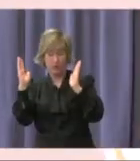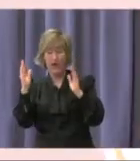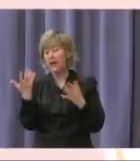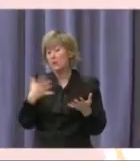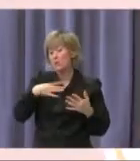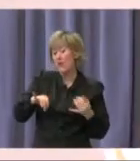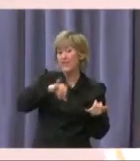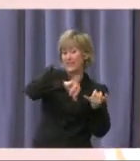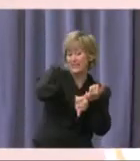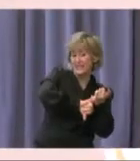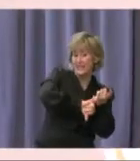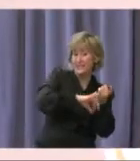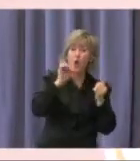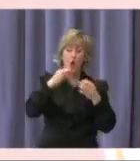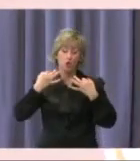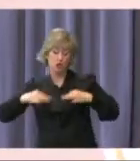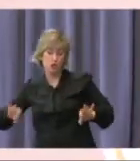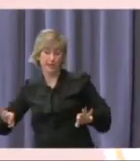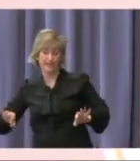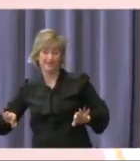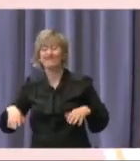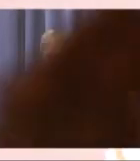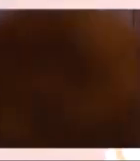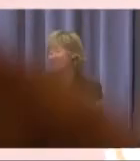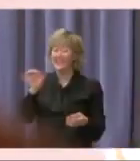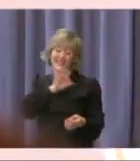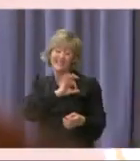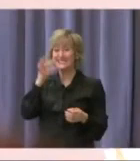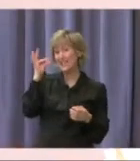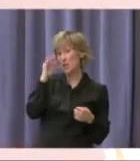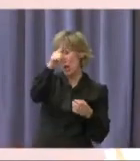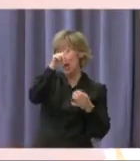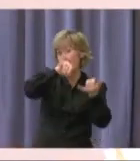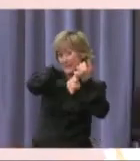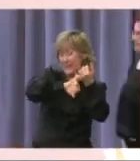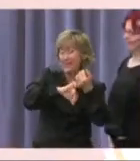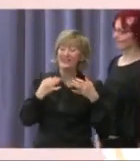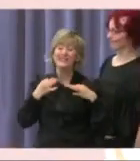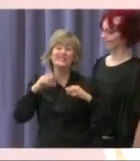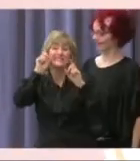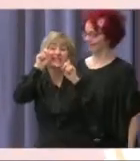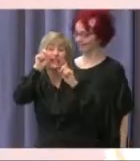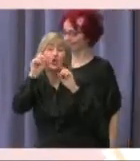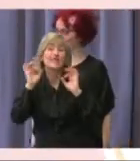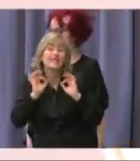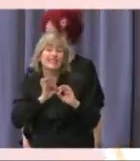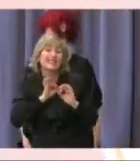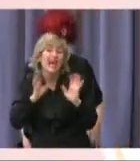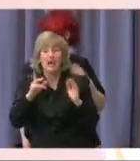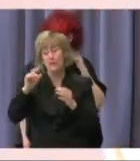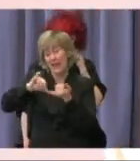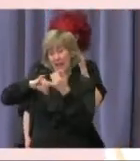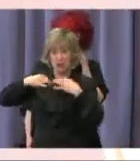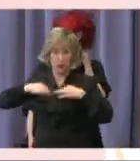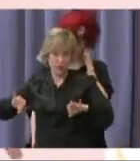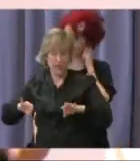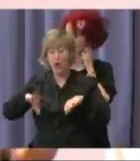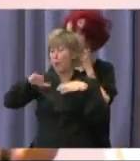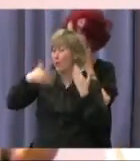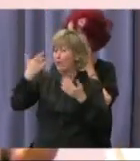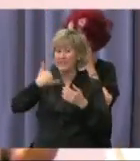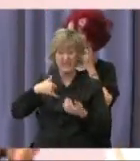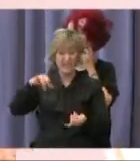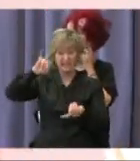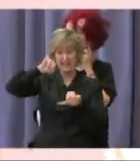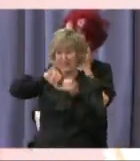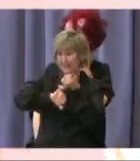casadas. Entonces había un tratamiento de señora para la casada y de señorita para la soltera. Las mujeres en el momento que se casaban dejaban de